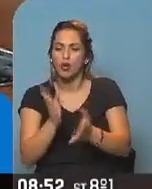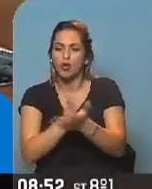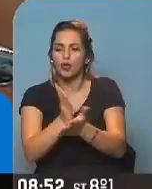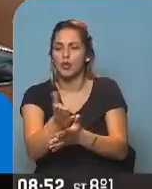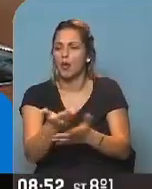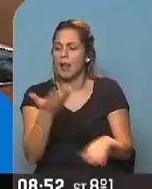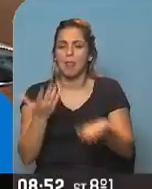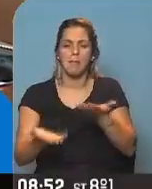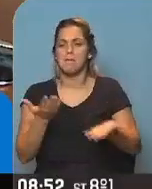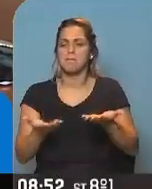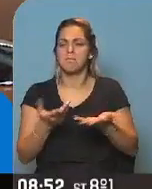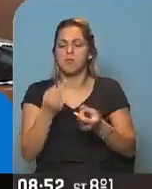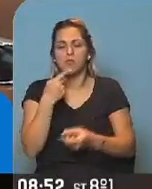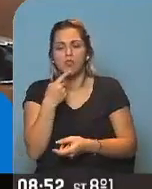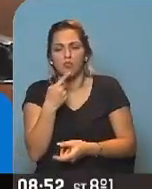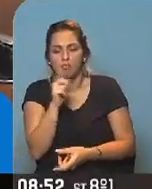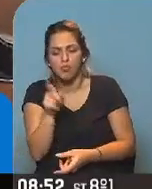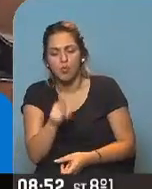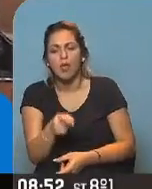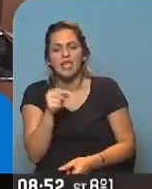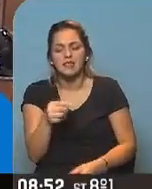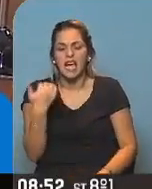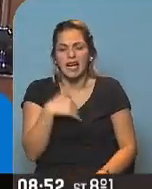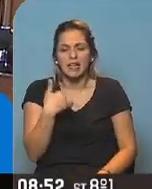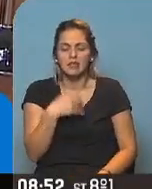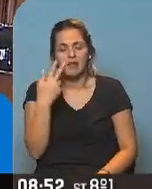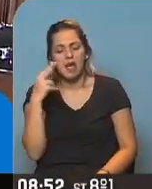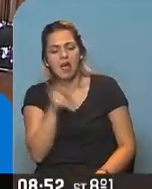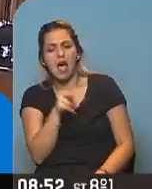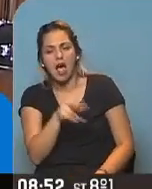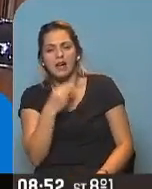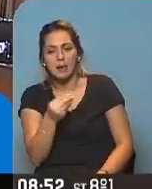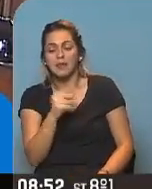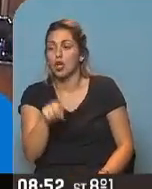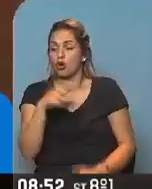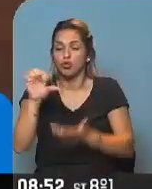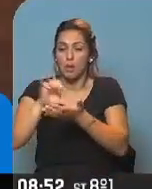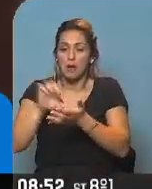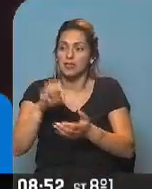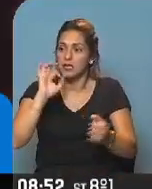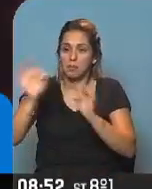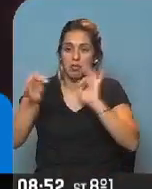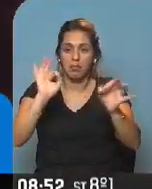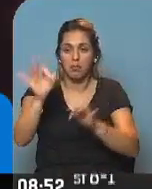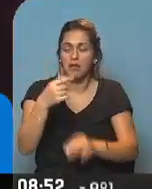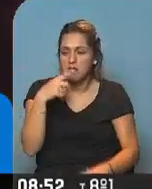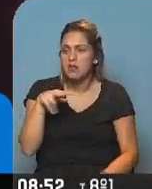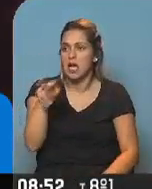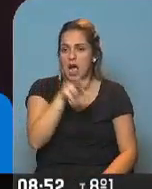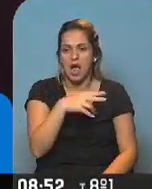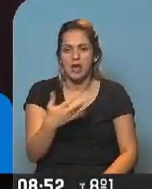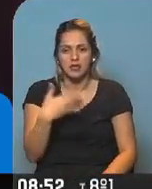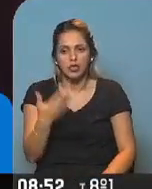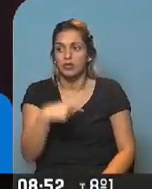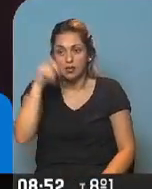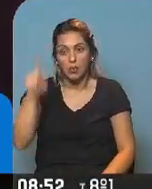ni limonada y sobre todo en ese momento argentina observaba lo que pasaba en países vecinos claro que en realidad se venía el